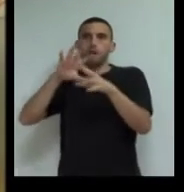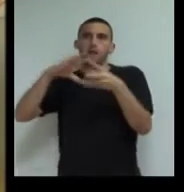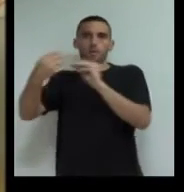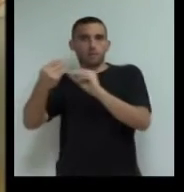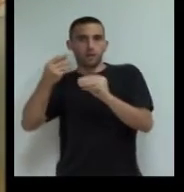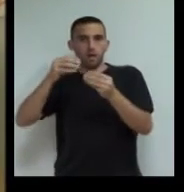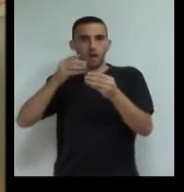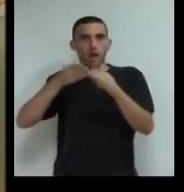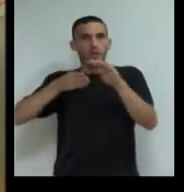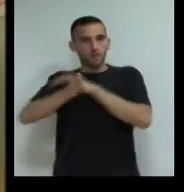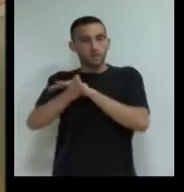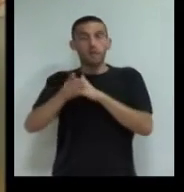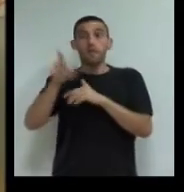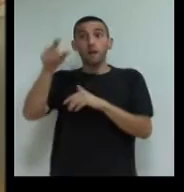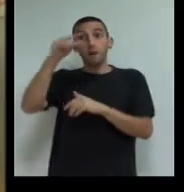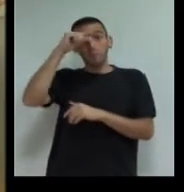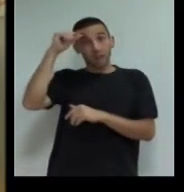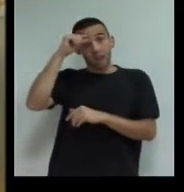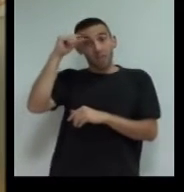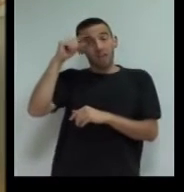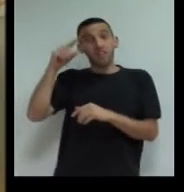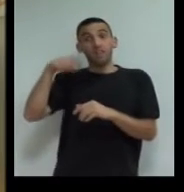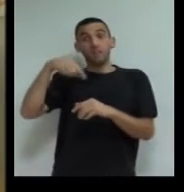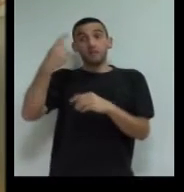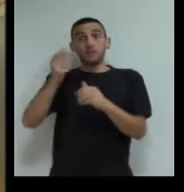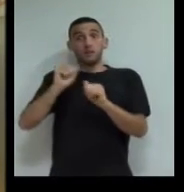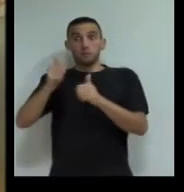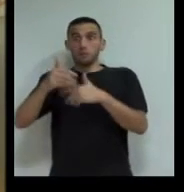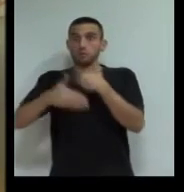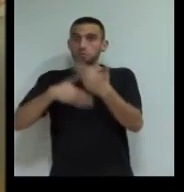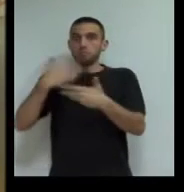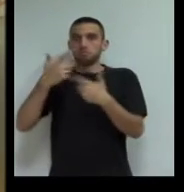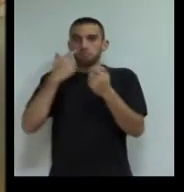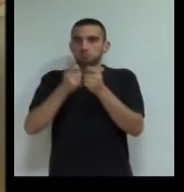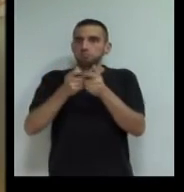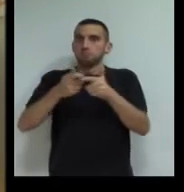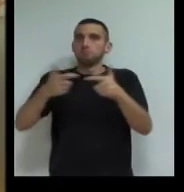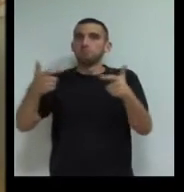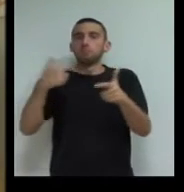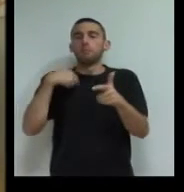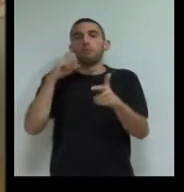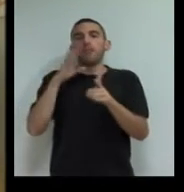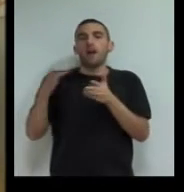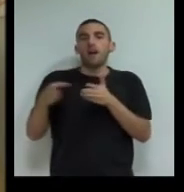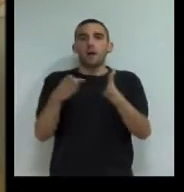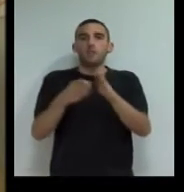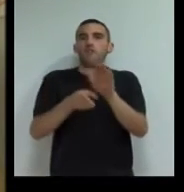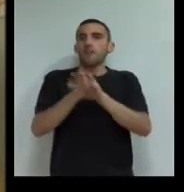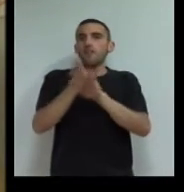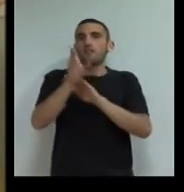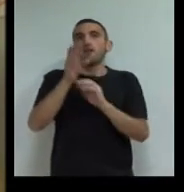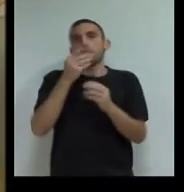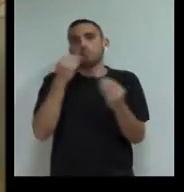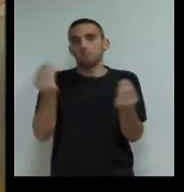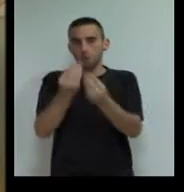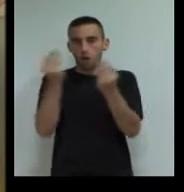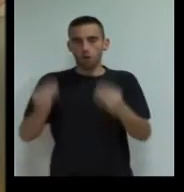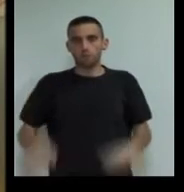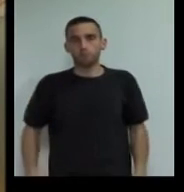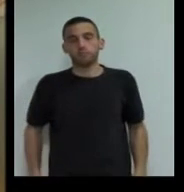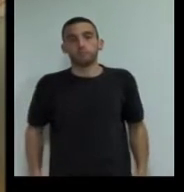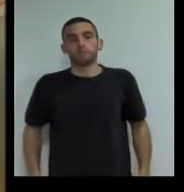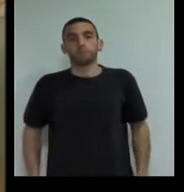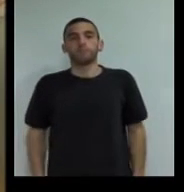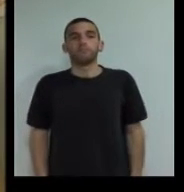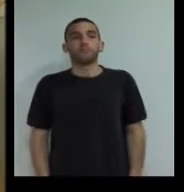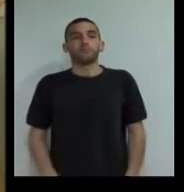yo creo que cuando esa mentalidad empieza a desaparecer esto terminará de funcionar, aunque yo creo que vamos en el buen camino. Y bueno, pues